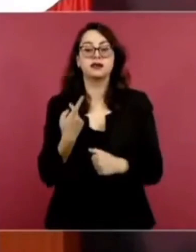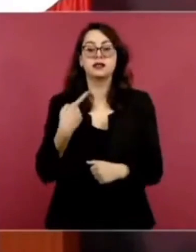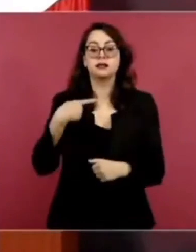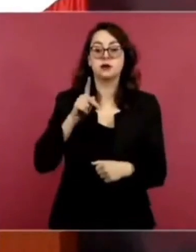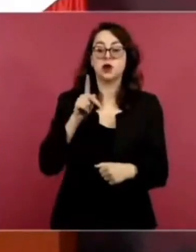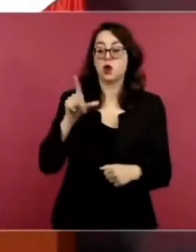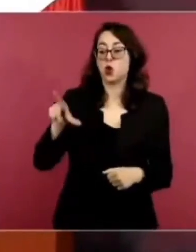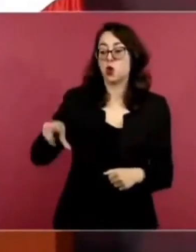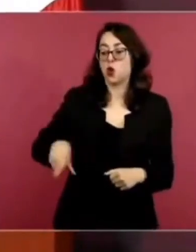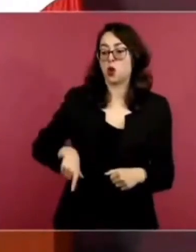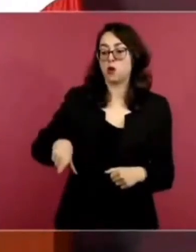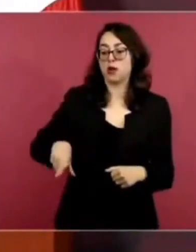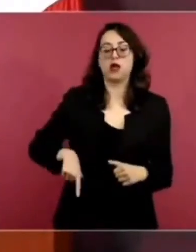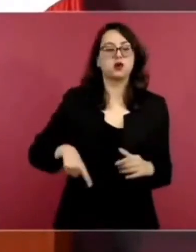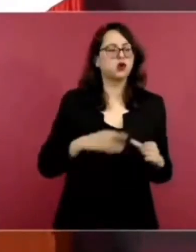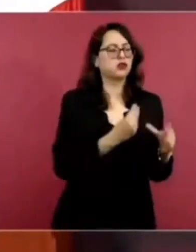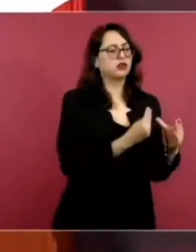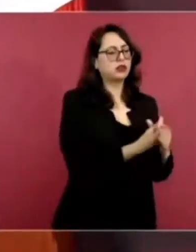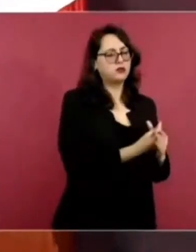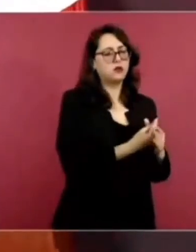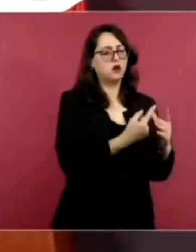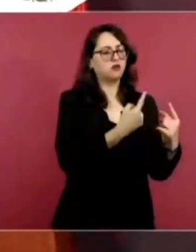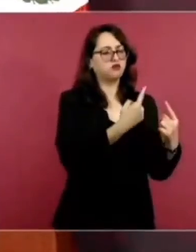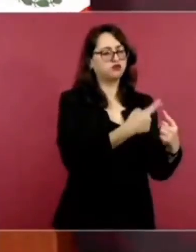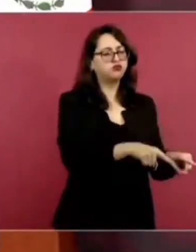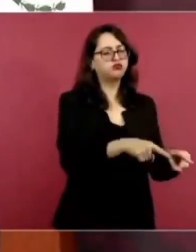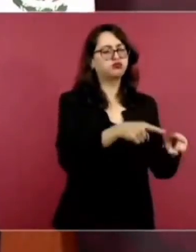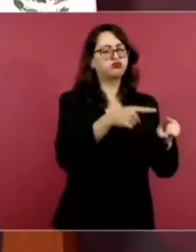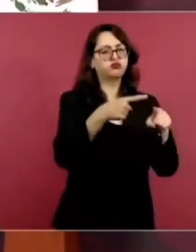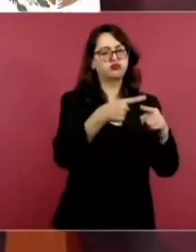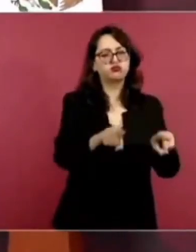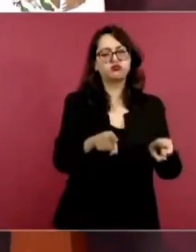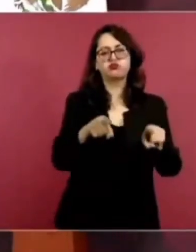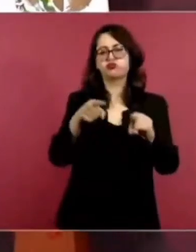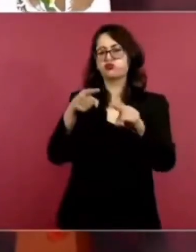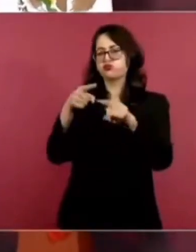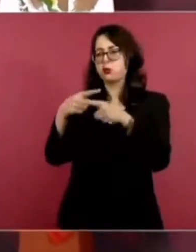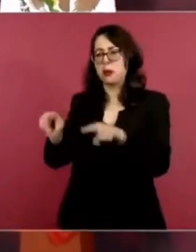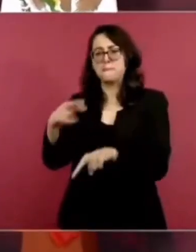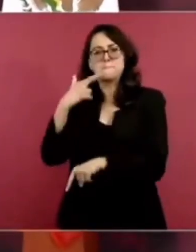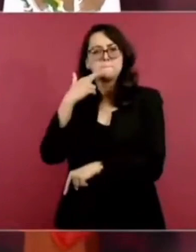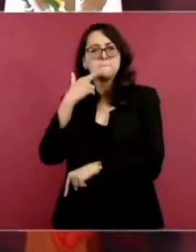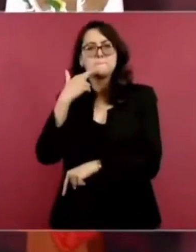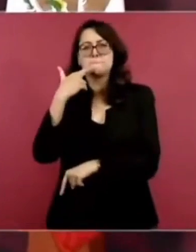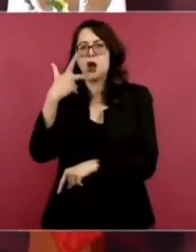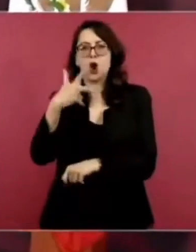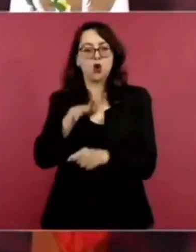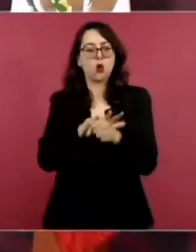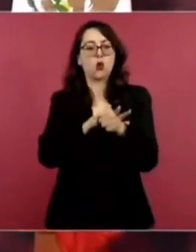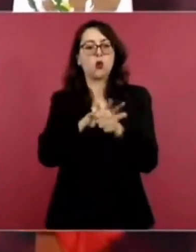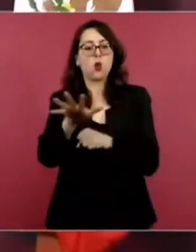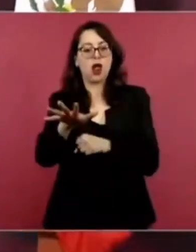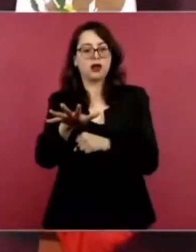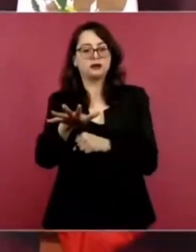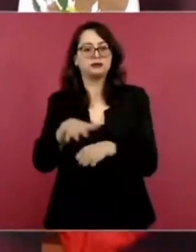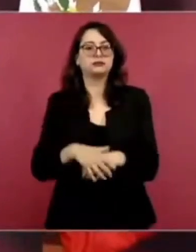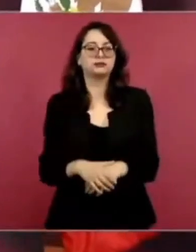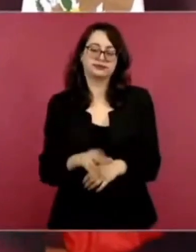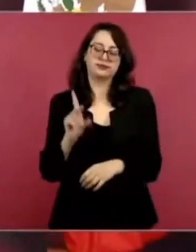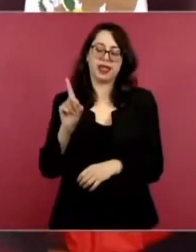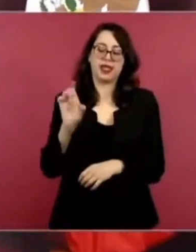que la democracia. Pues, para decirlo de otra manera, lo menos